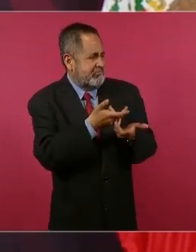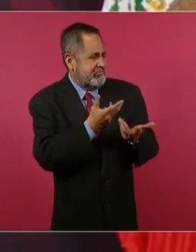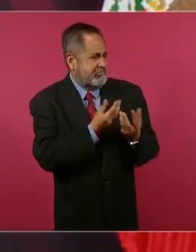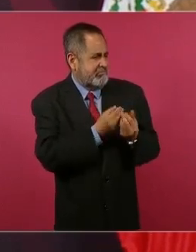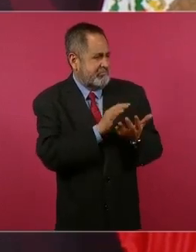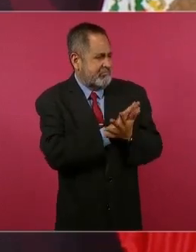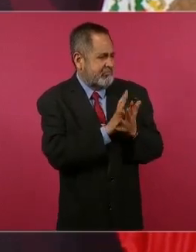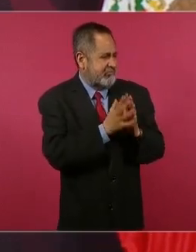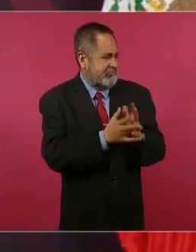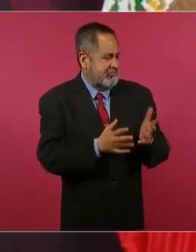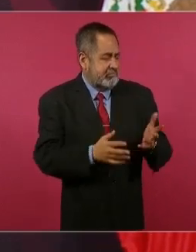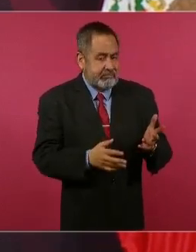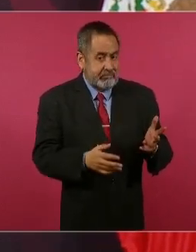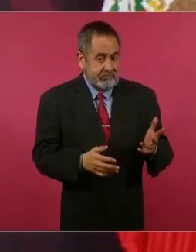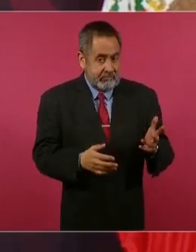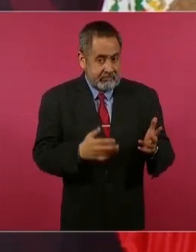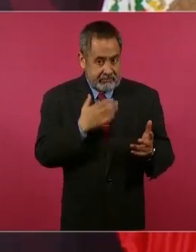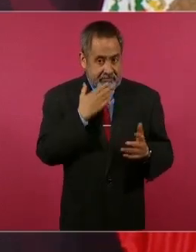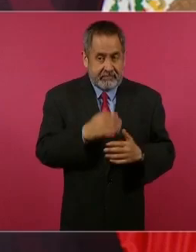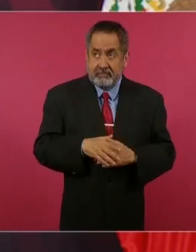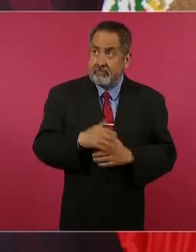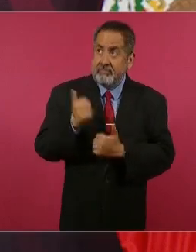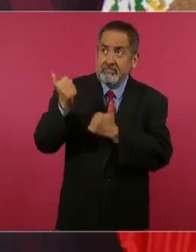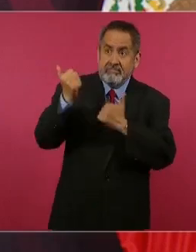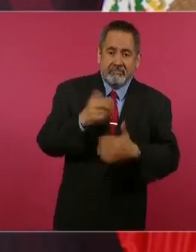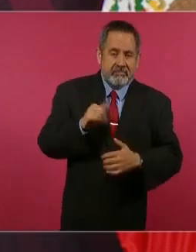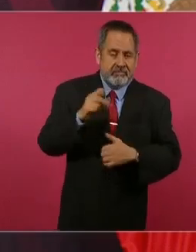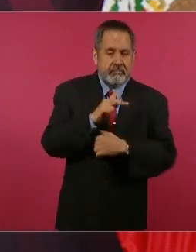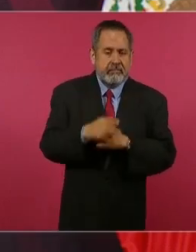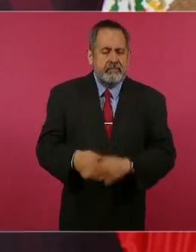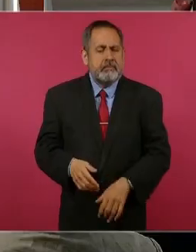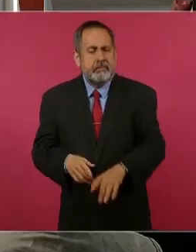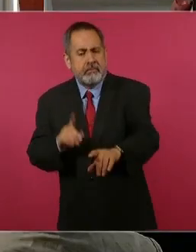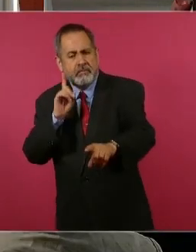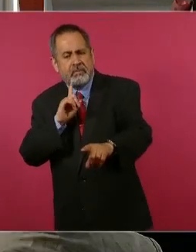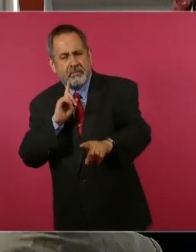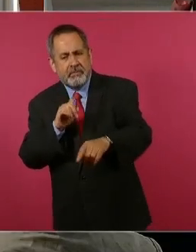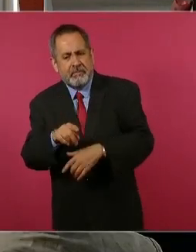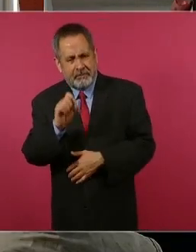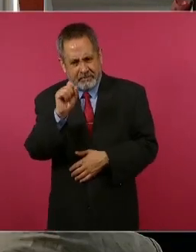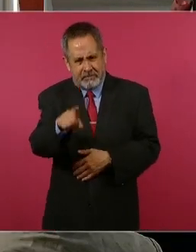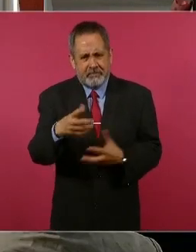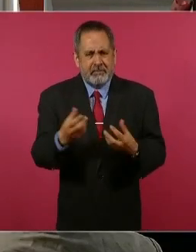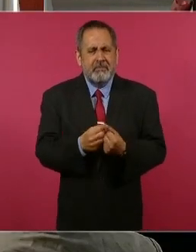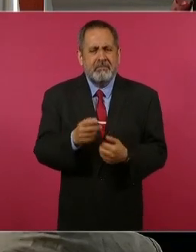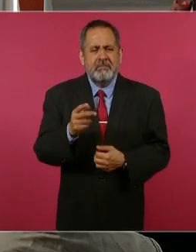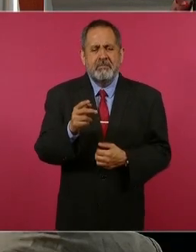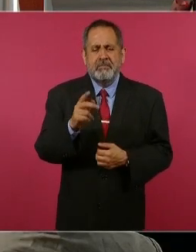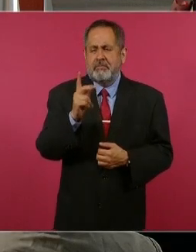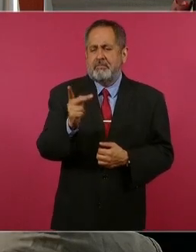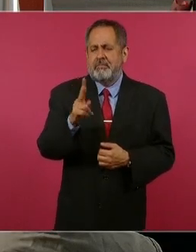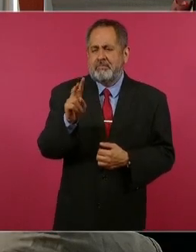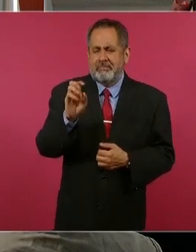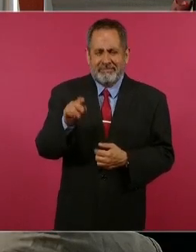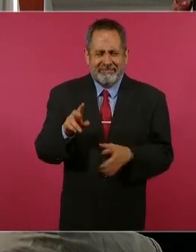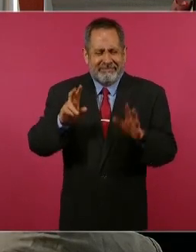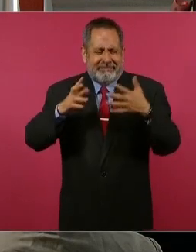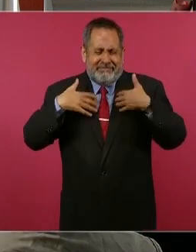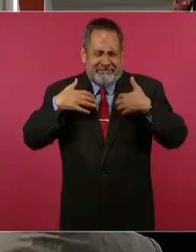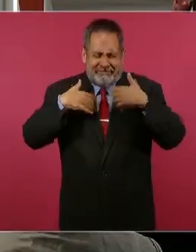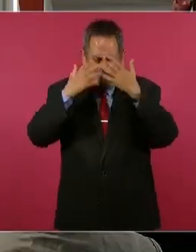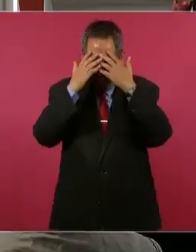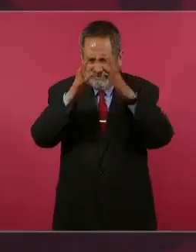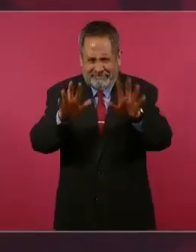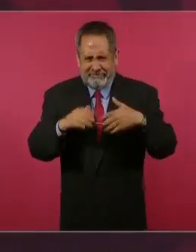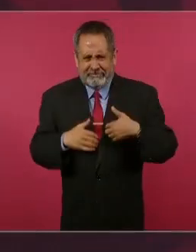Ese no es el caso de… vinos de importación. ¿No sería el caso del Partido Verde, presidente, que busca conozco? yo no sé, en